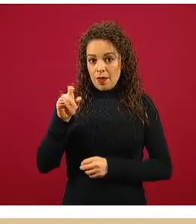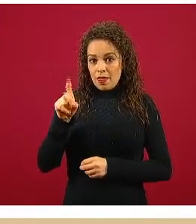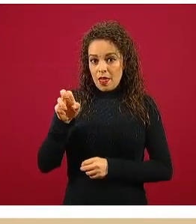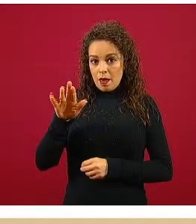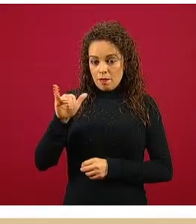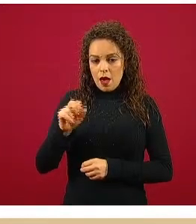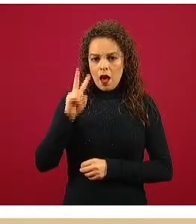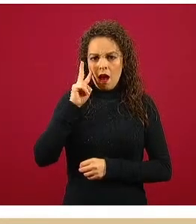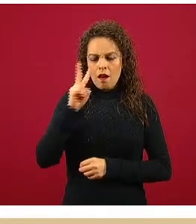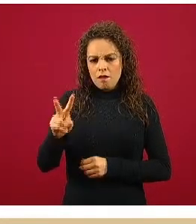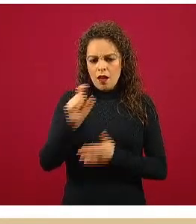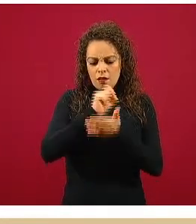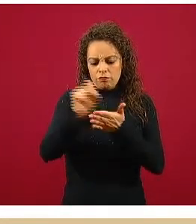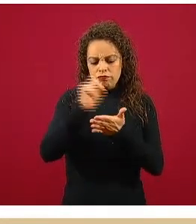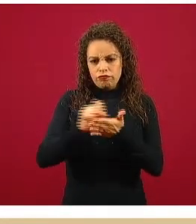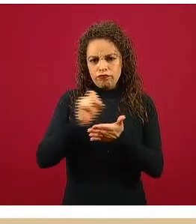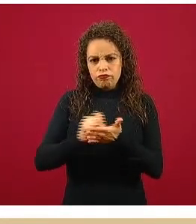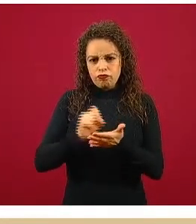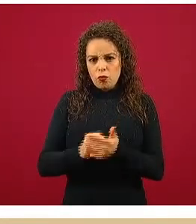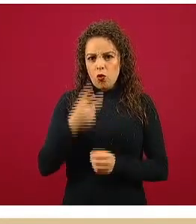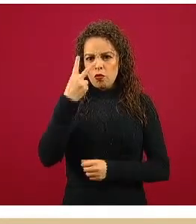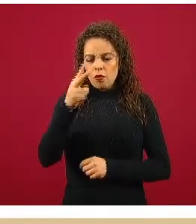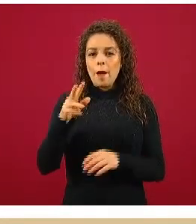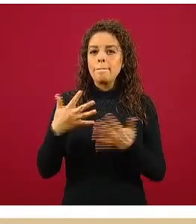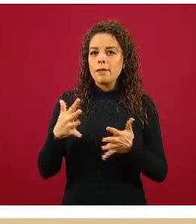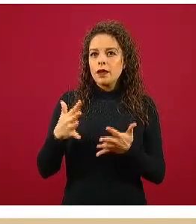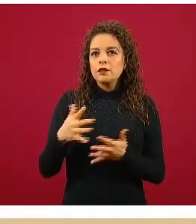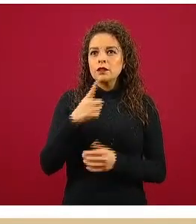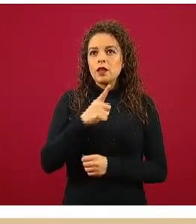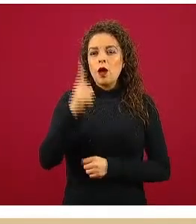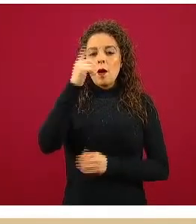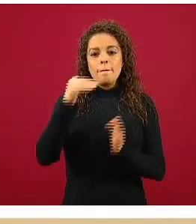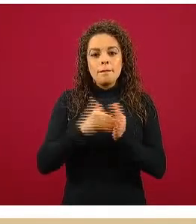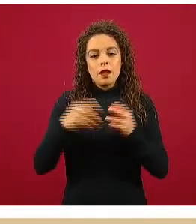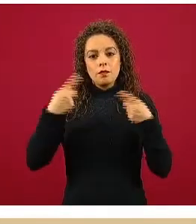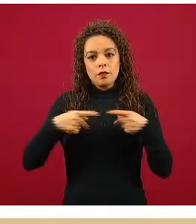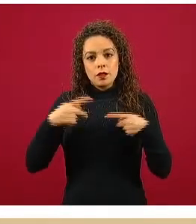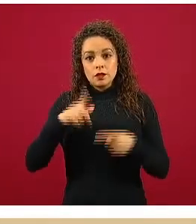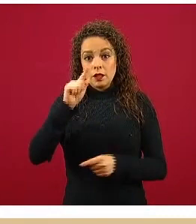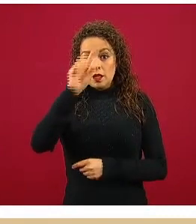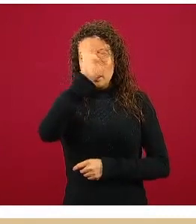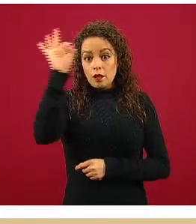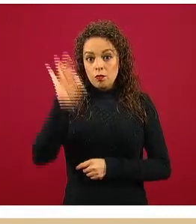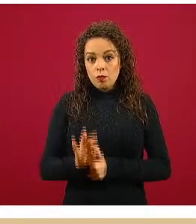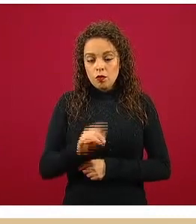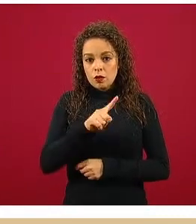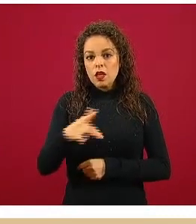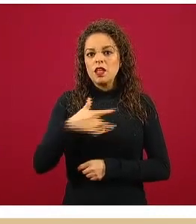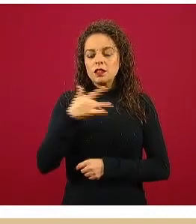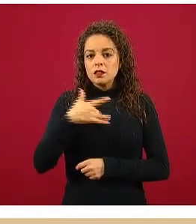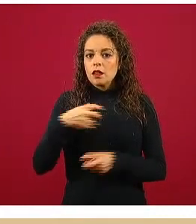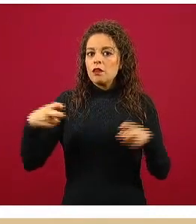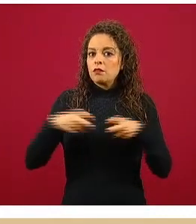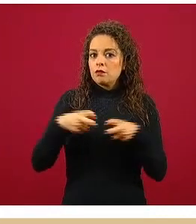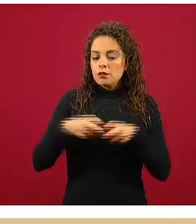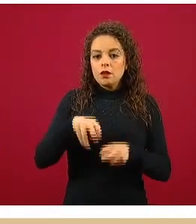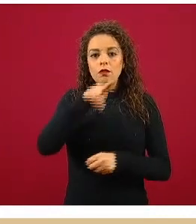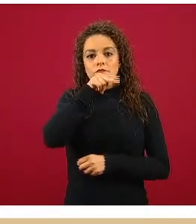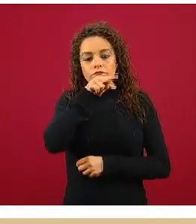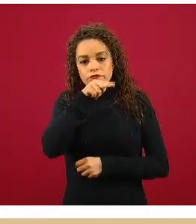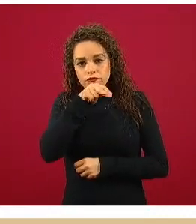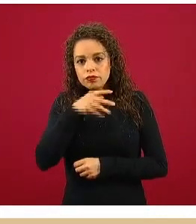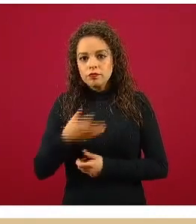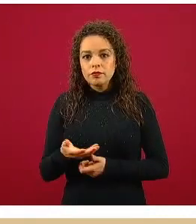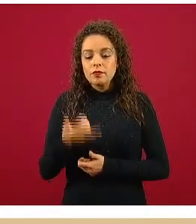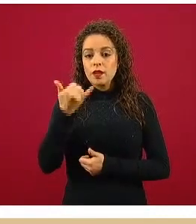dos artículos por lo menos más o menos de muestras de 1,000 personas que por lo menos el 70% experimentan estrés, pero un 30% experimentan